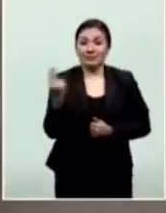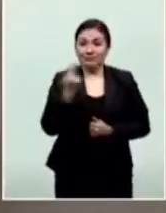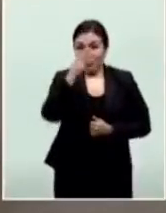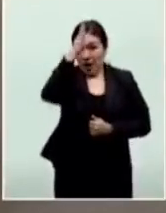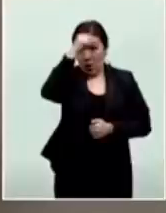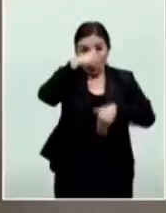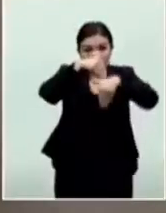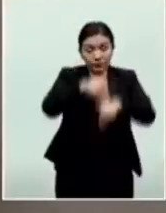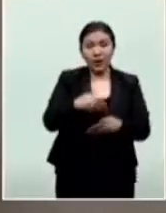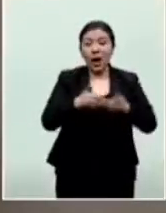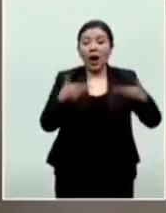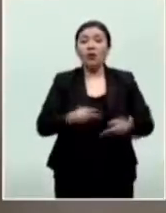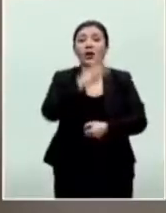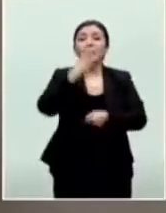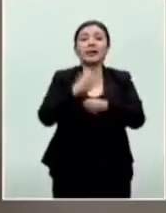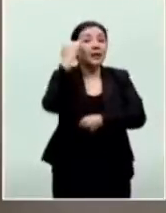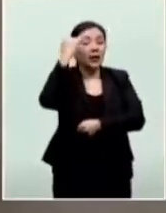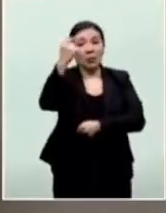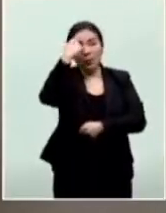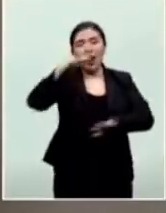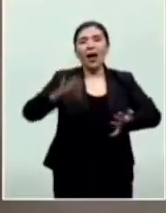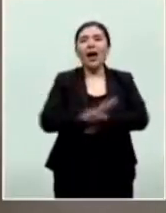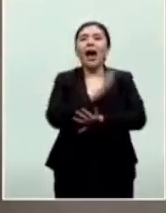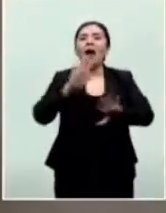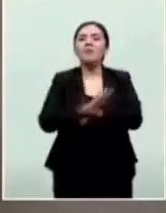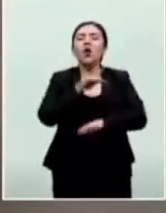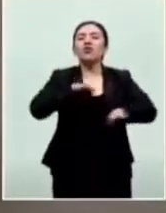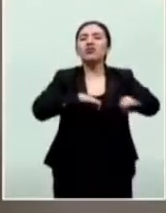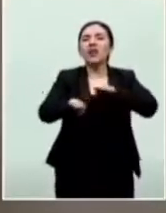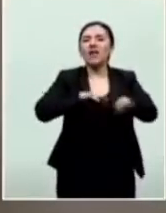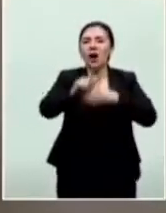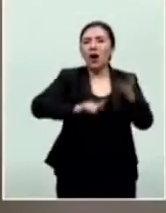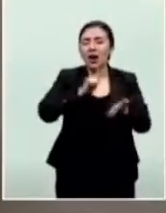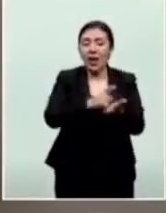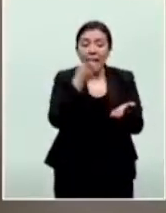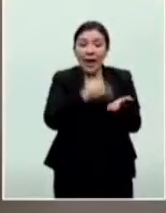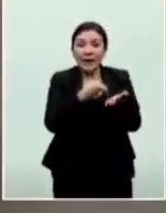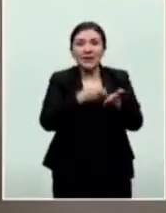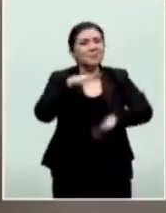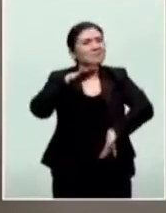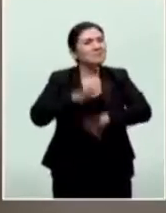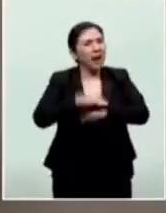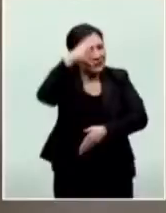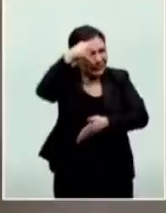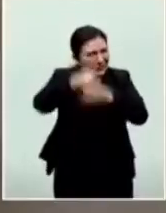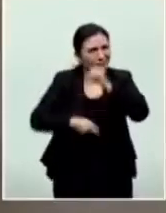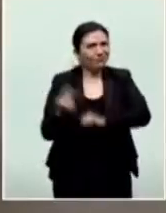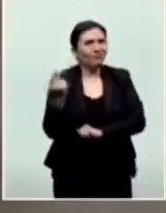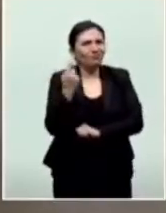con la tercera etapa de la reforma laboral. Esta etapa es la más exigente